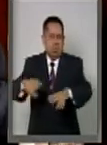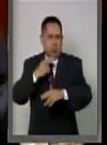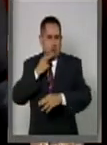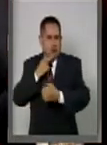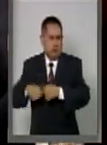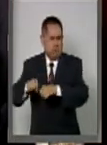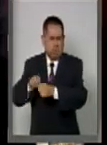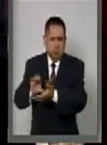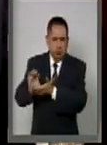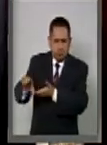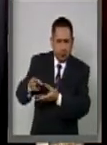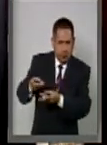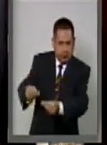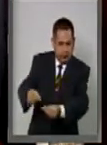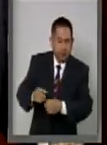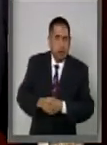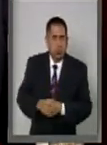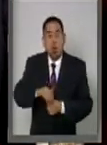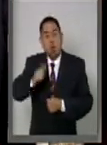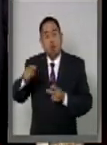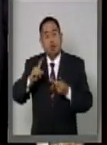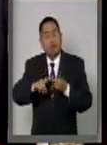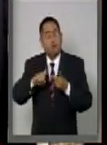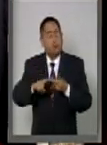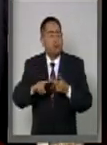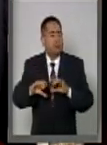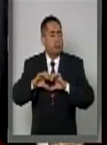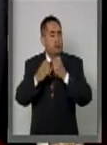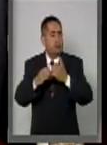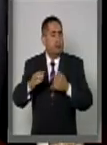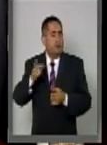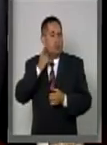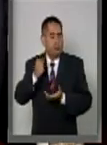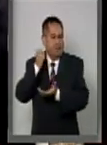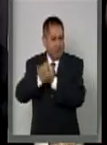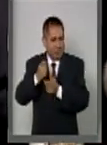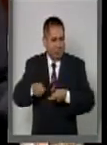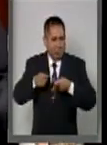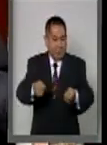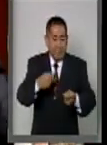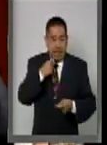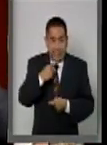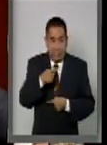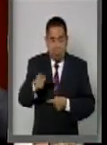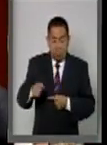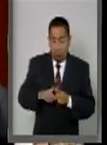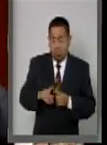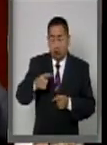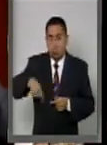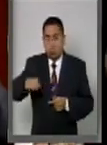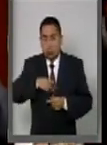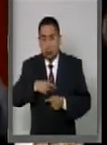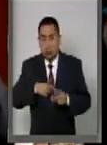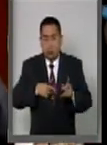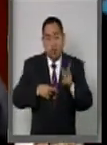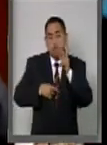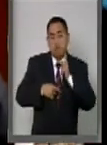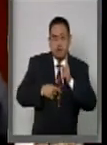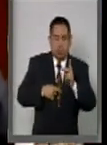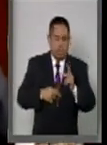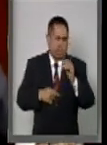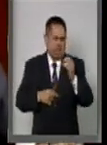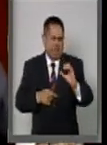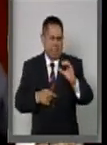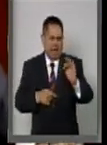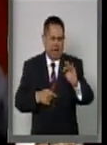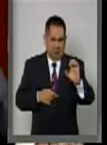otro caso de sobreejercicio fue el que nos mandató el Congreso, que nos dijo que acompañáramos con un peso de apoyo a Pemex y a CFE